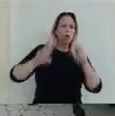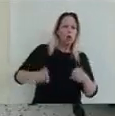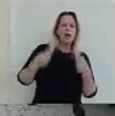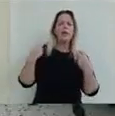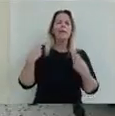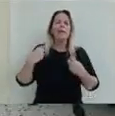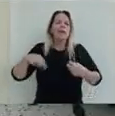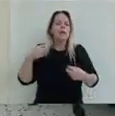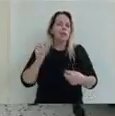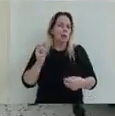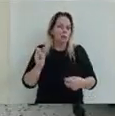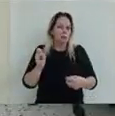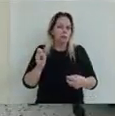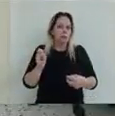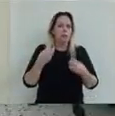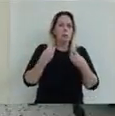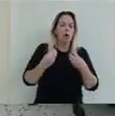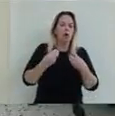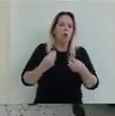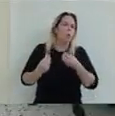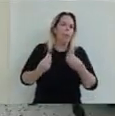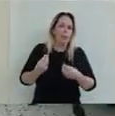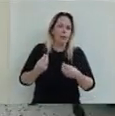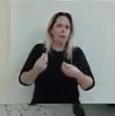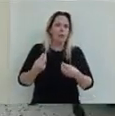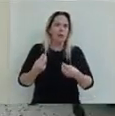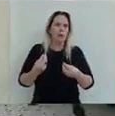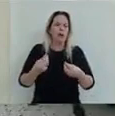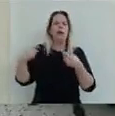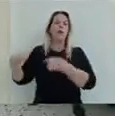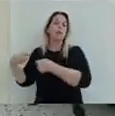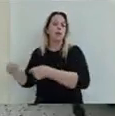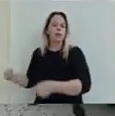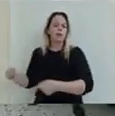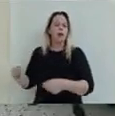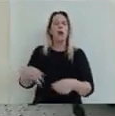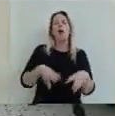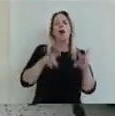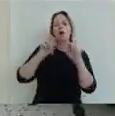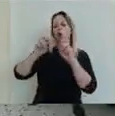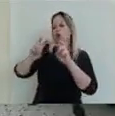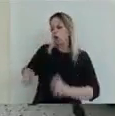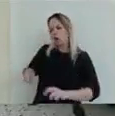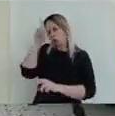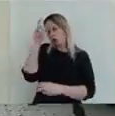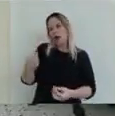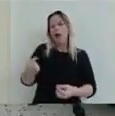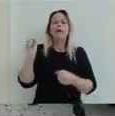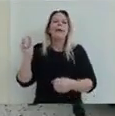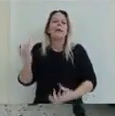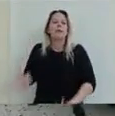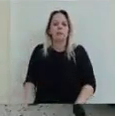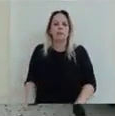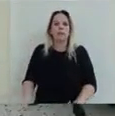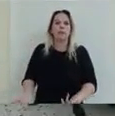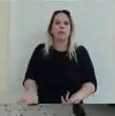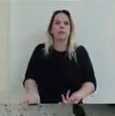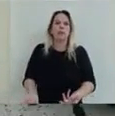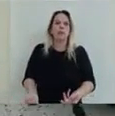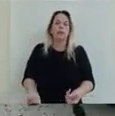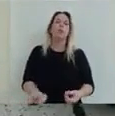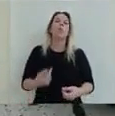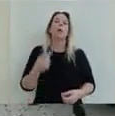fueron gastados los 3 millones de pesos, ¿no? Pero voy a pedir, sí voy a acompañar el pedido del concejal Vicky de que se pase a la